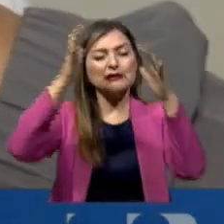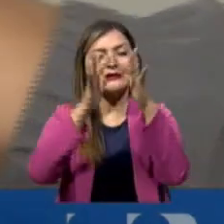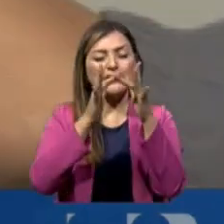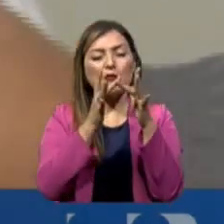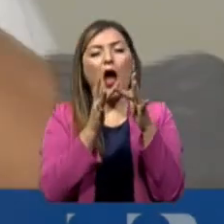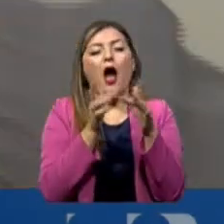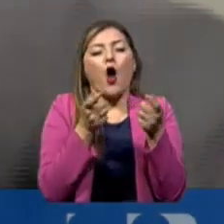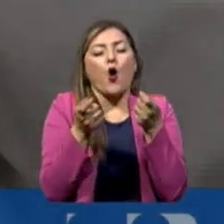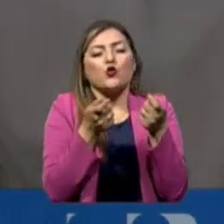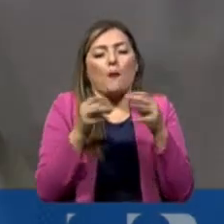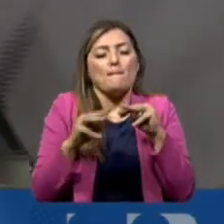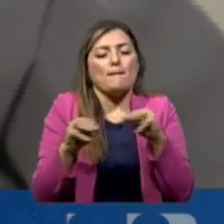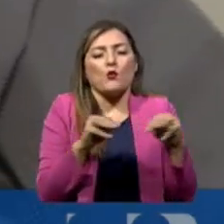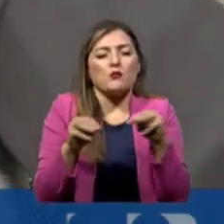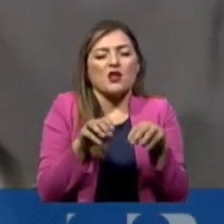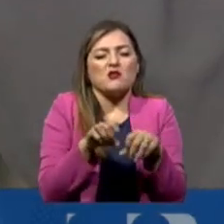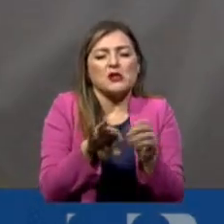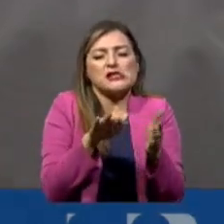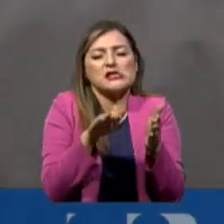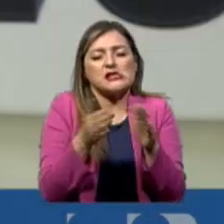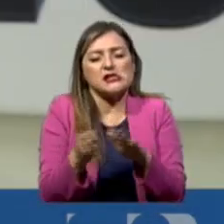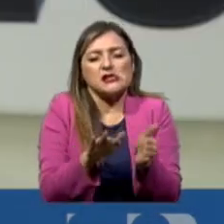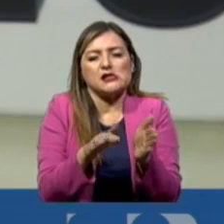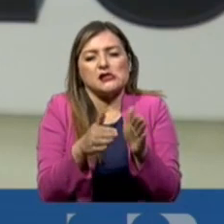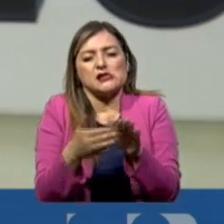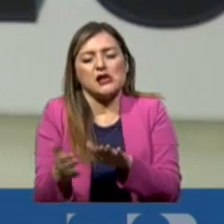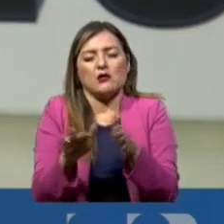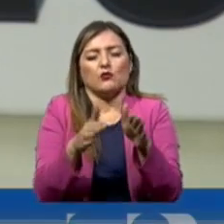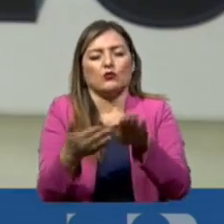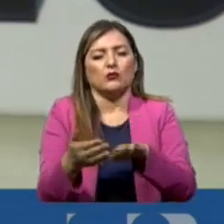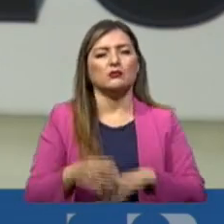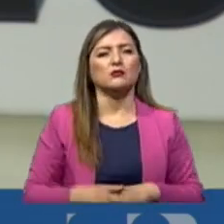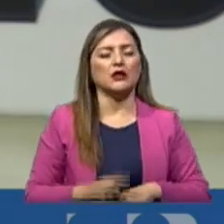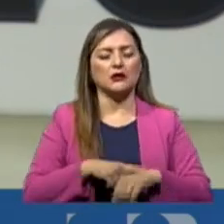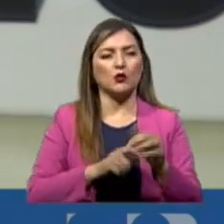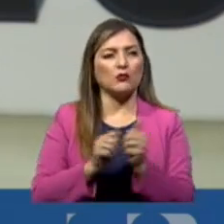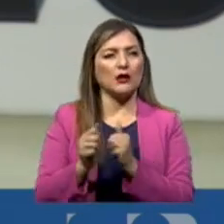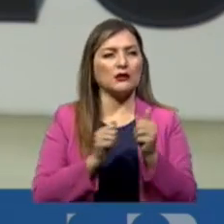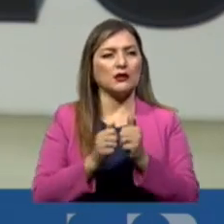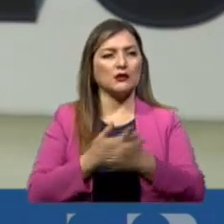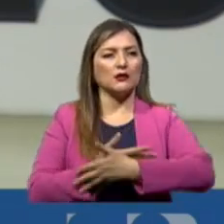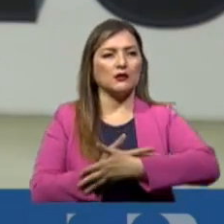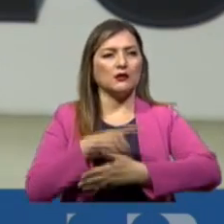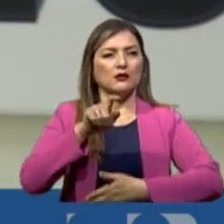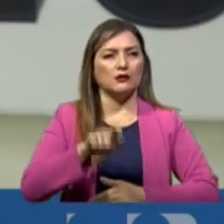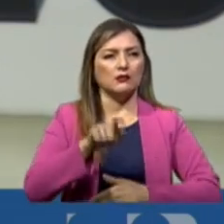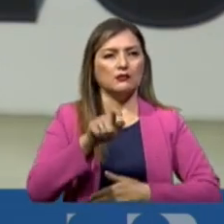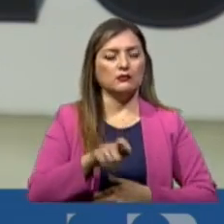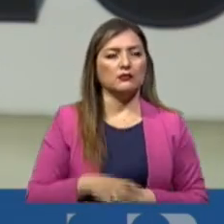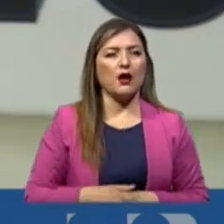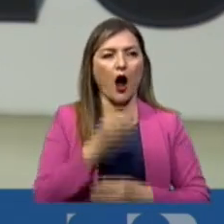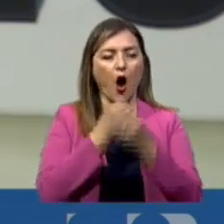las cuales controlan el movimiento de los músculos. Mientras pase el tiempo, mi bebé necesite de una sonda